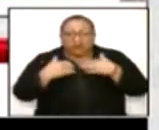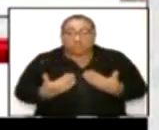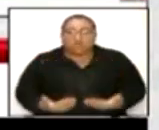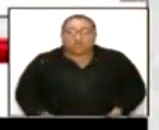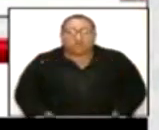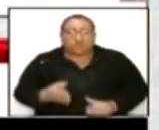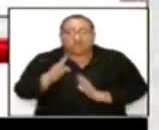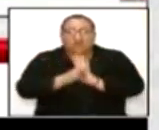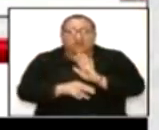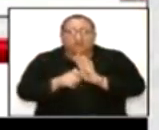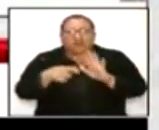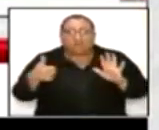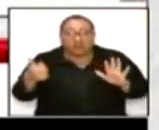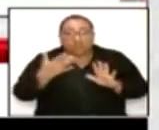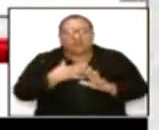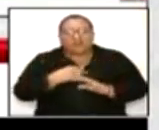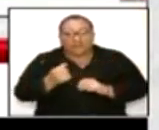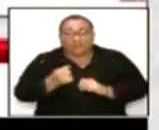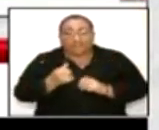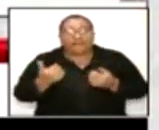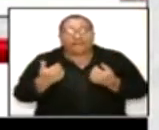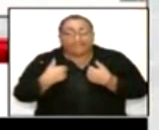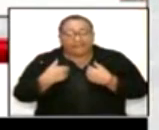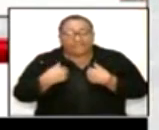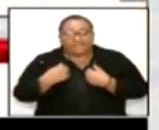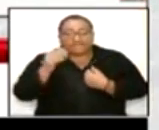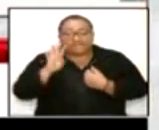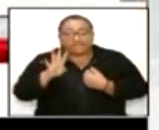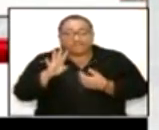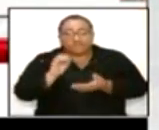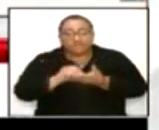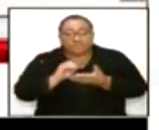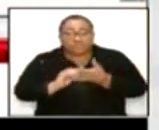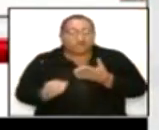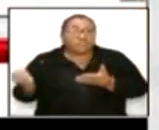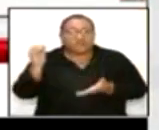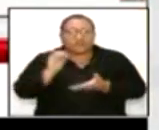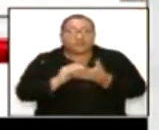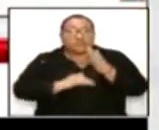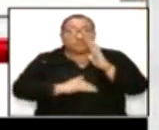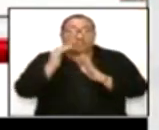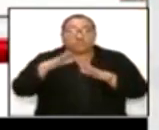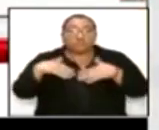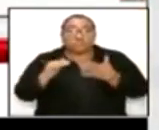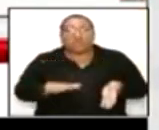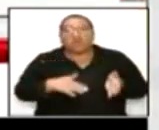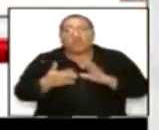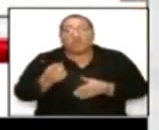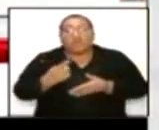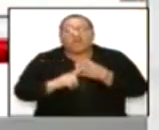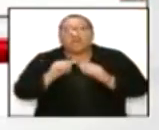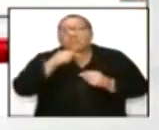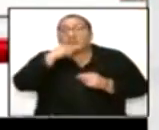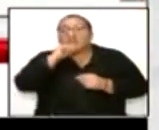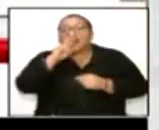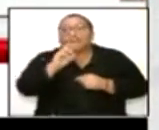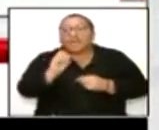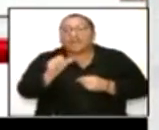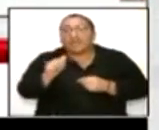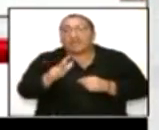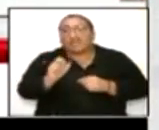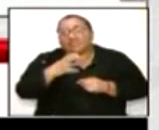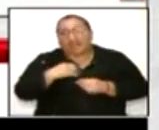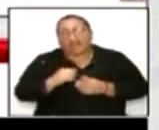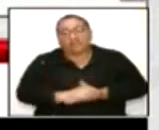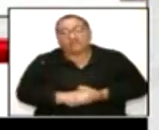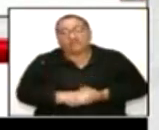embarazadas menores de 16 años tienen 4 veces más alta la posibilidad de morir que las mujeres de 20 a